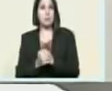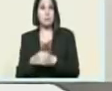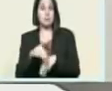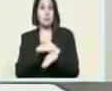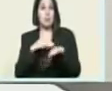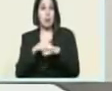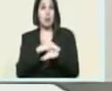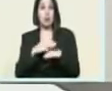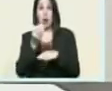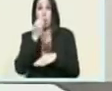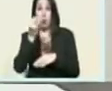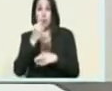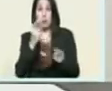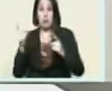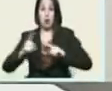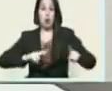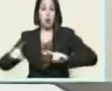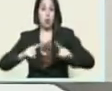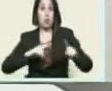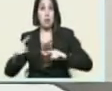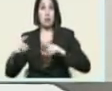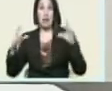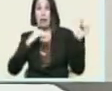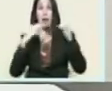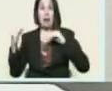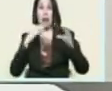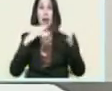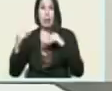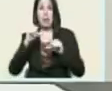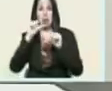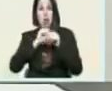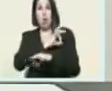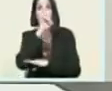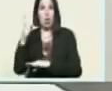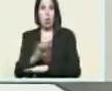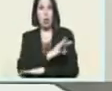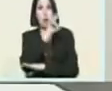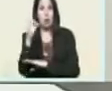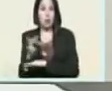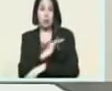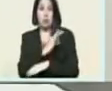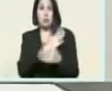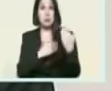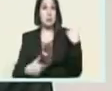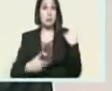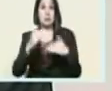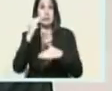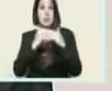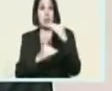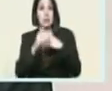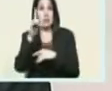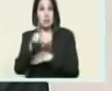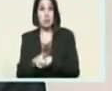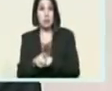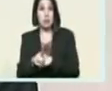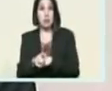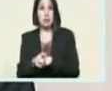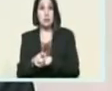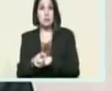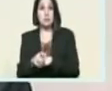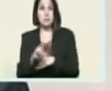Ministro de Alimentación, Coordinación, ustedes tienen que hablar 20 veces al día. El vicepresidente ejecutivo, el